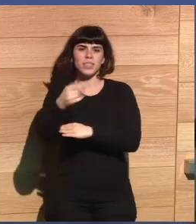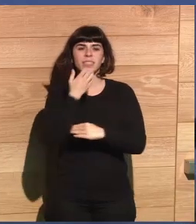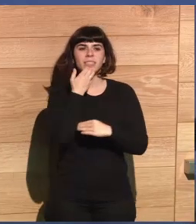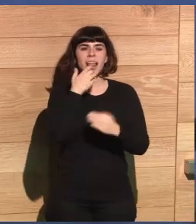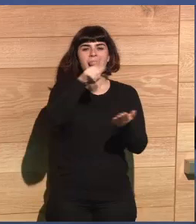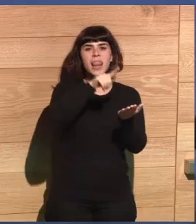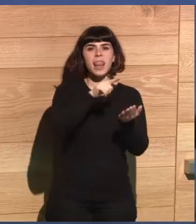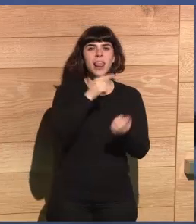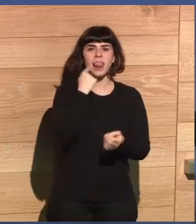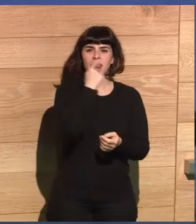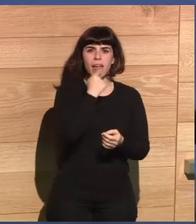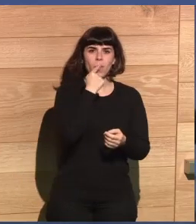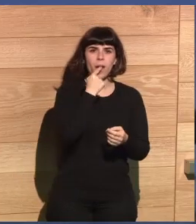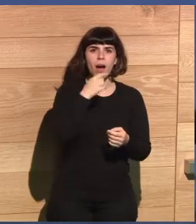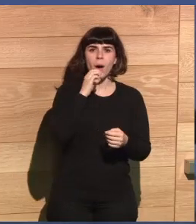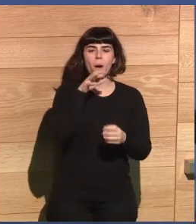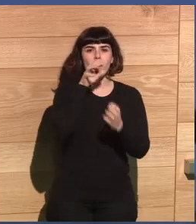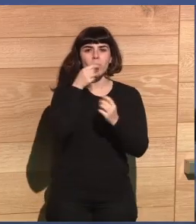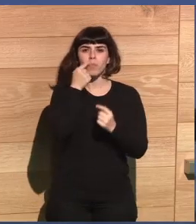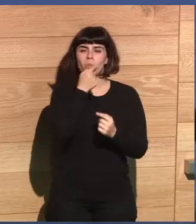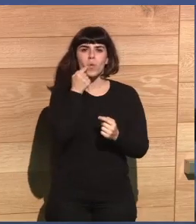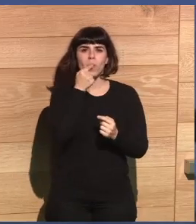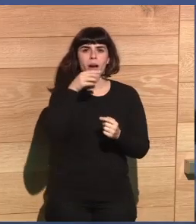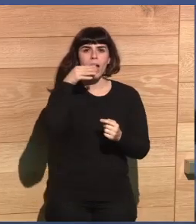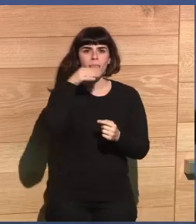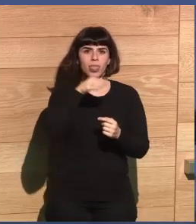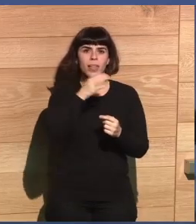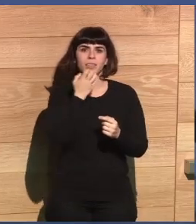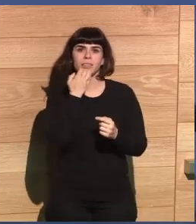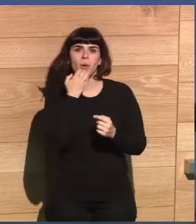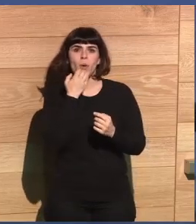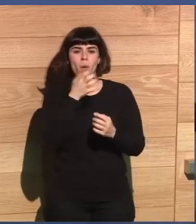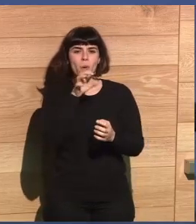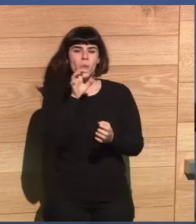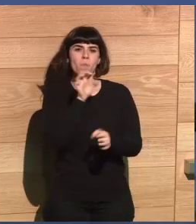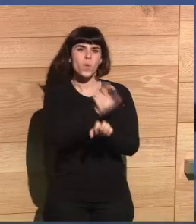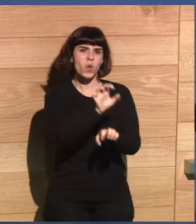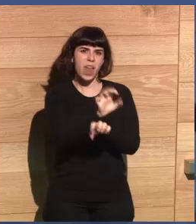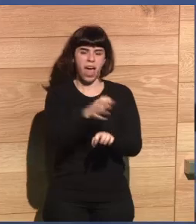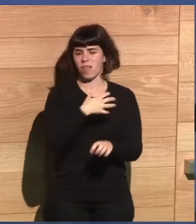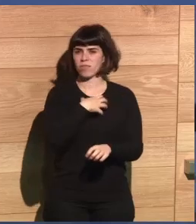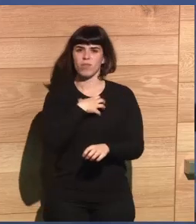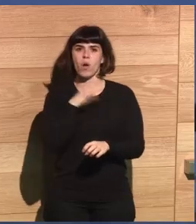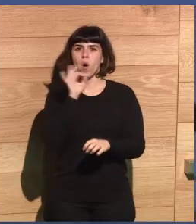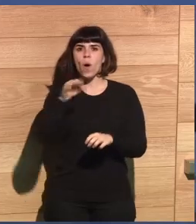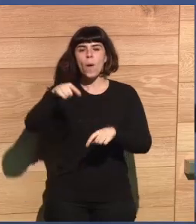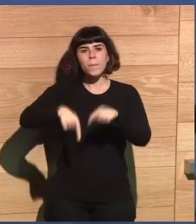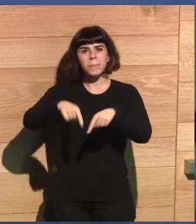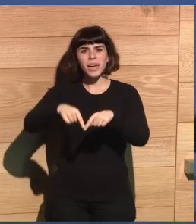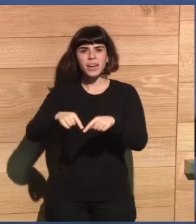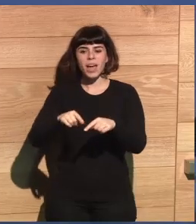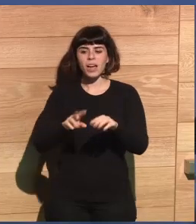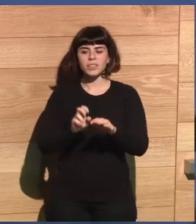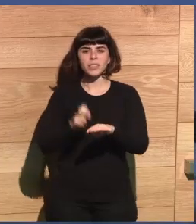que salga de la boca, no podemos hacer burla, y si no ordena a nuestras piernas que salten, no